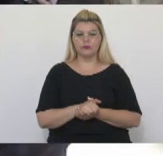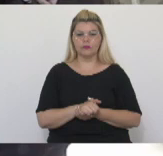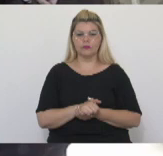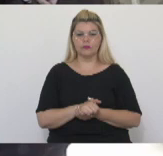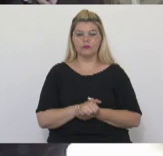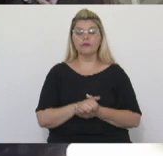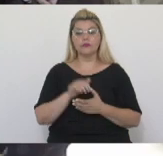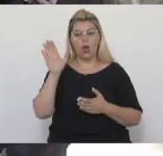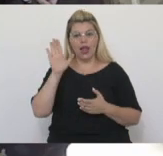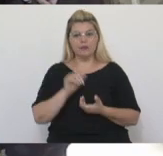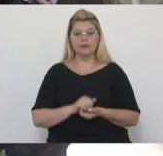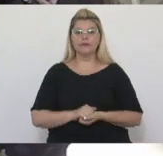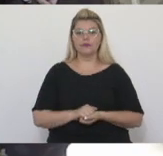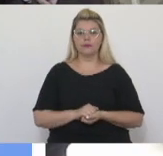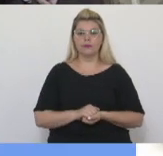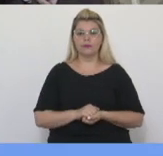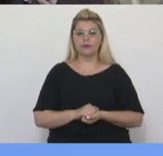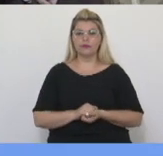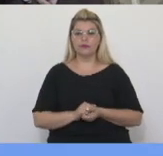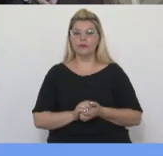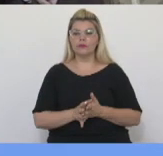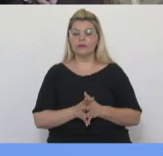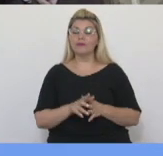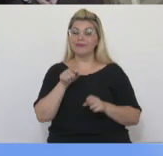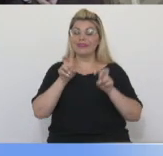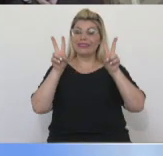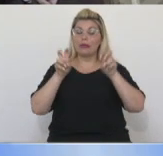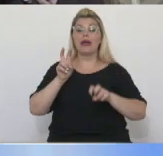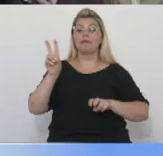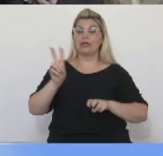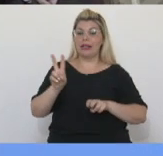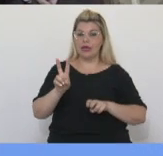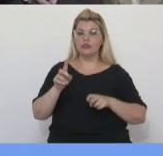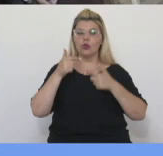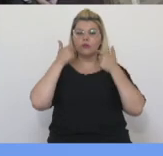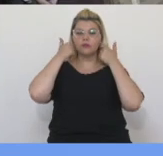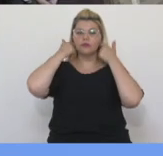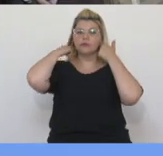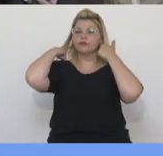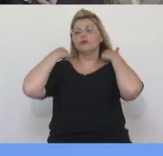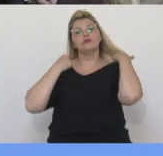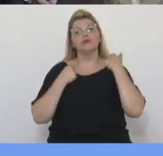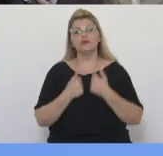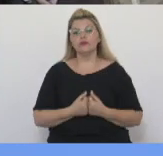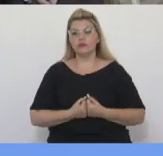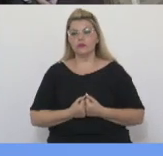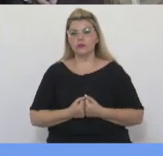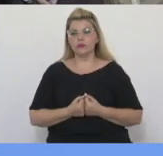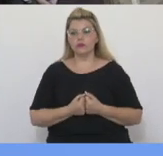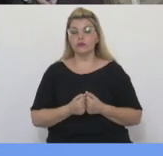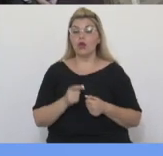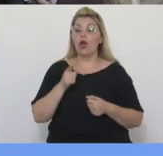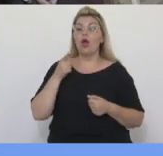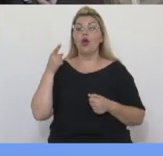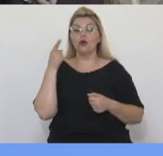hola esta cuestión de privilegio es contra el gobernador